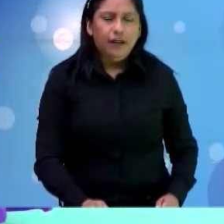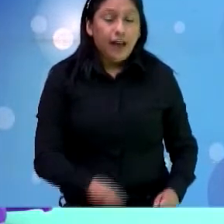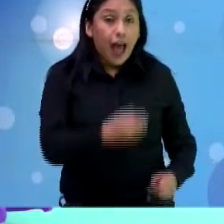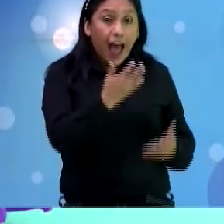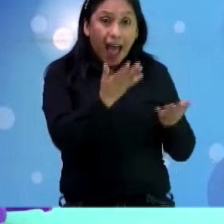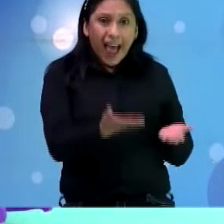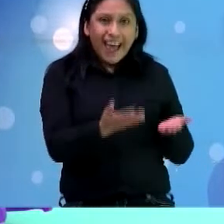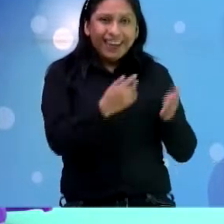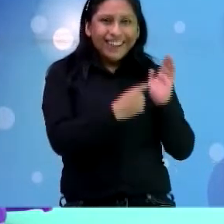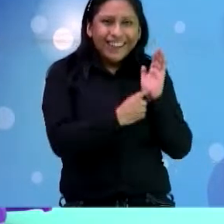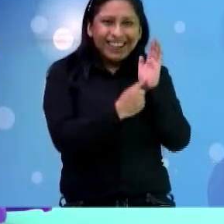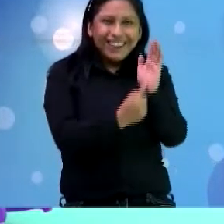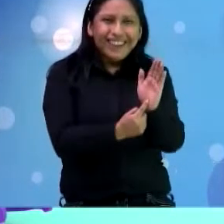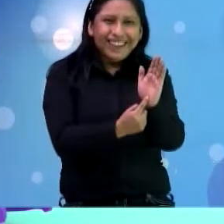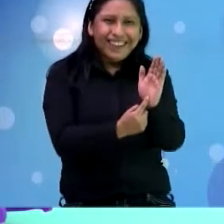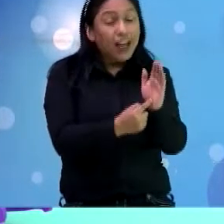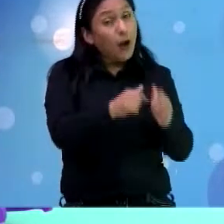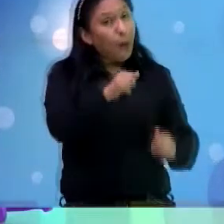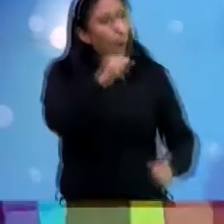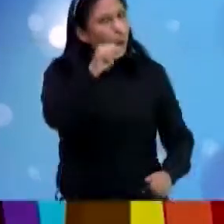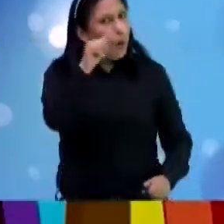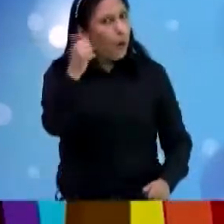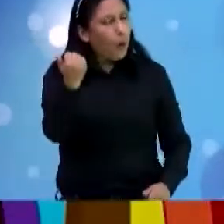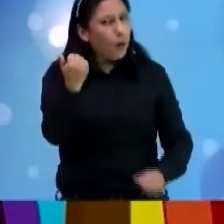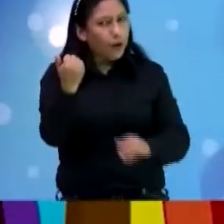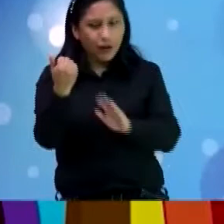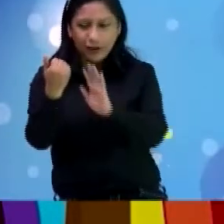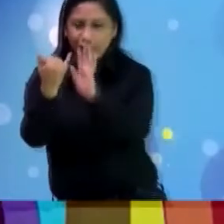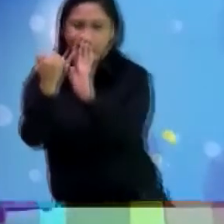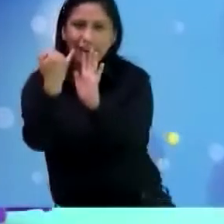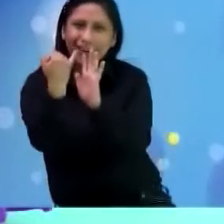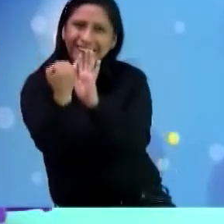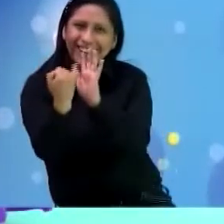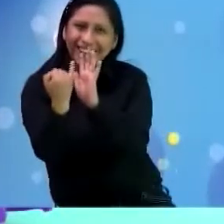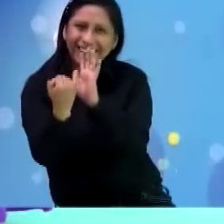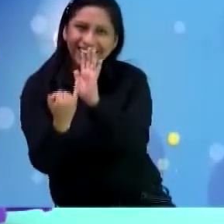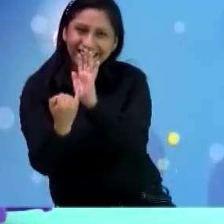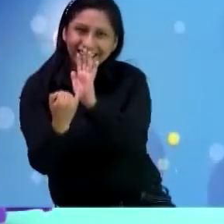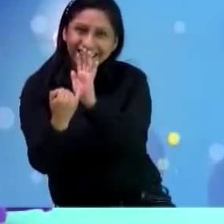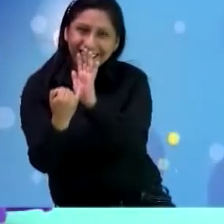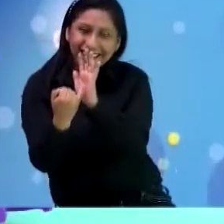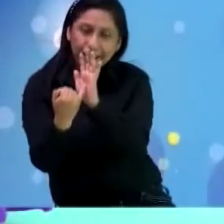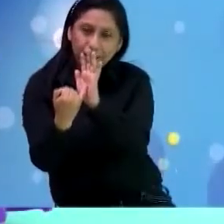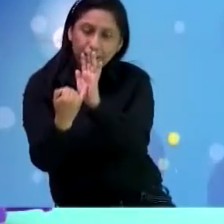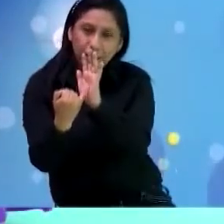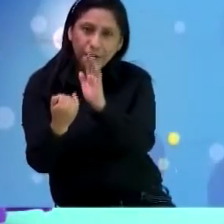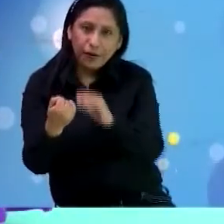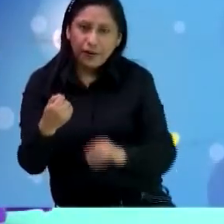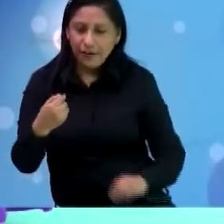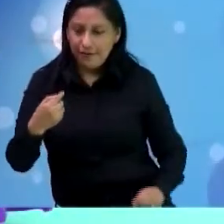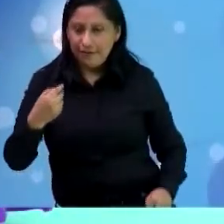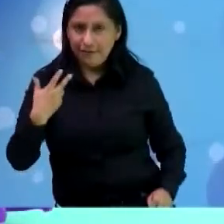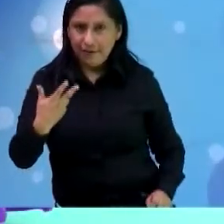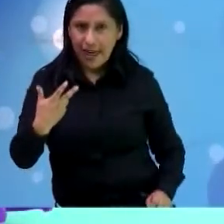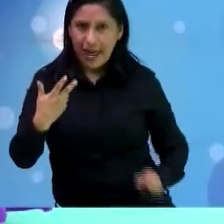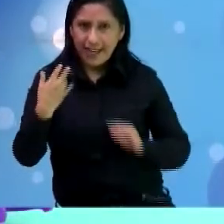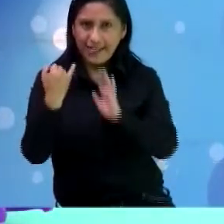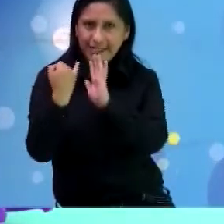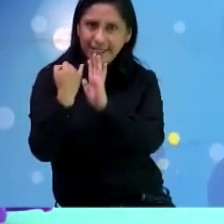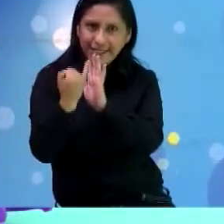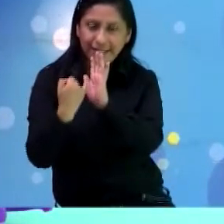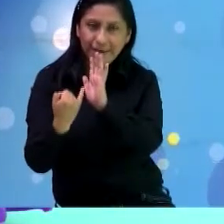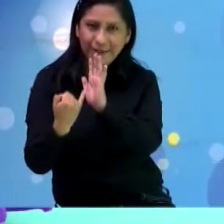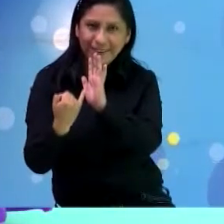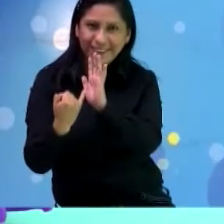Aquí está otro dibujo. Muy bien. Ya tenemos tres dibujos.